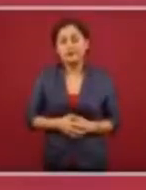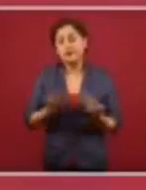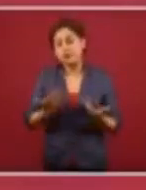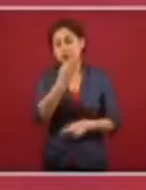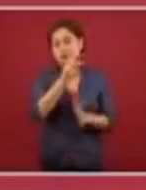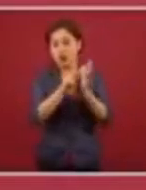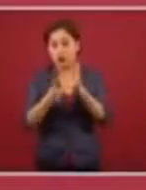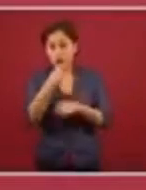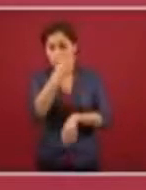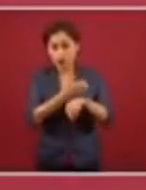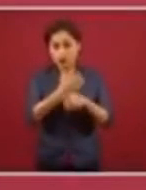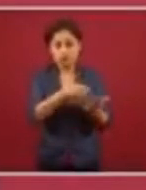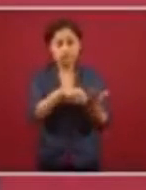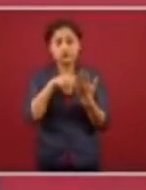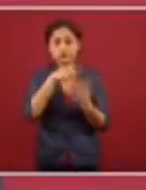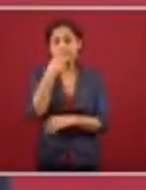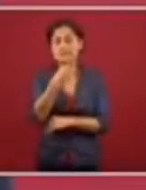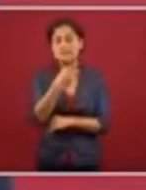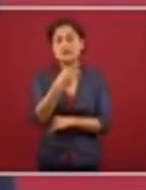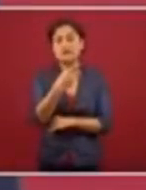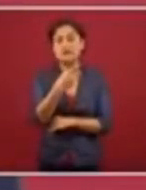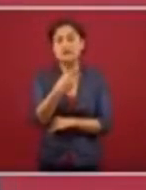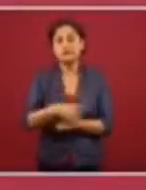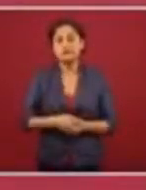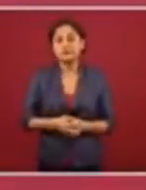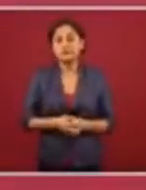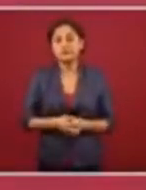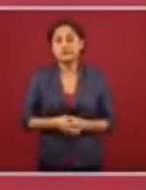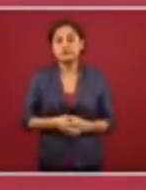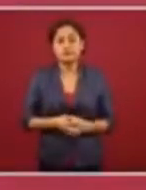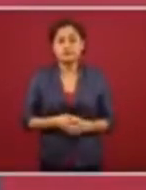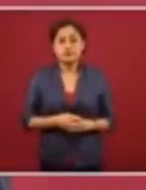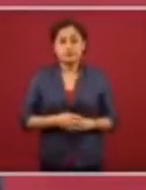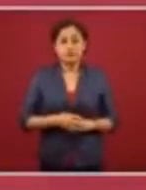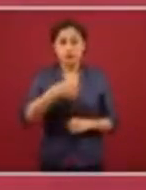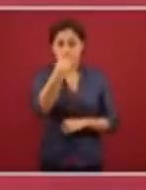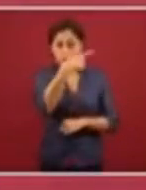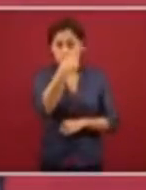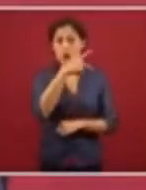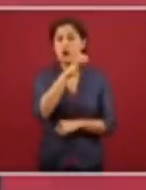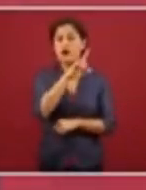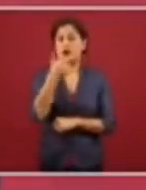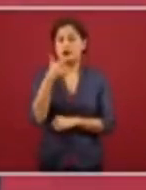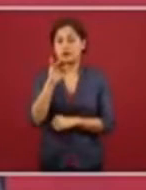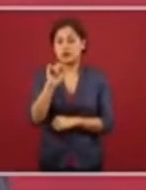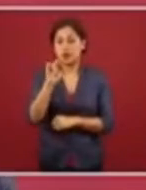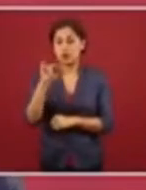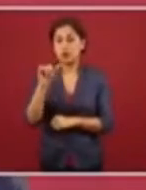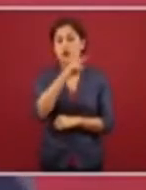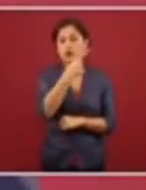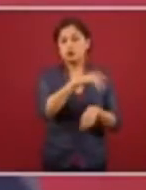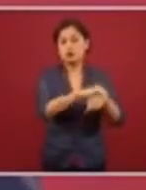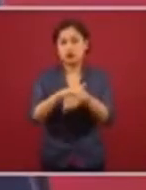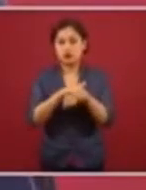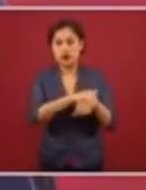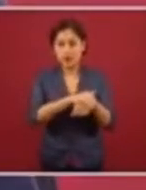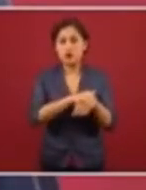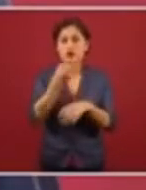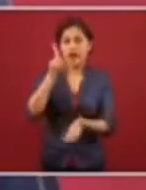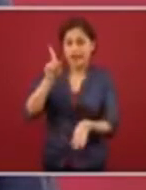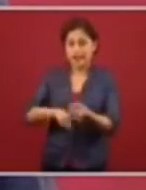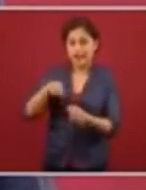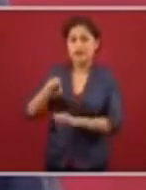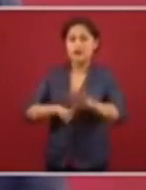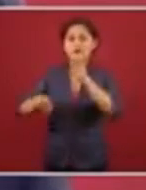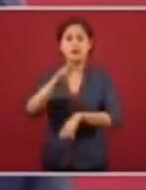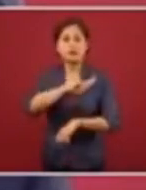New York Times, hay socios de García Luna en el sector privado de México. O sea, gente